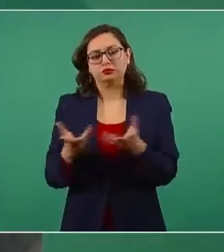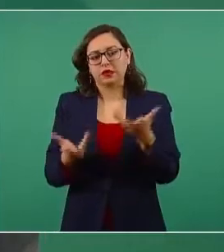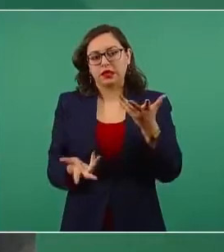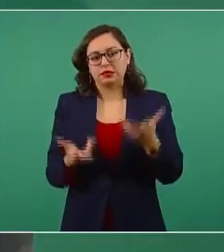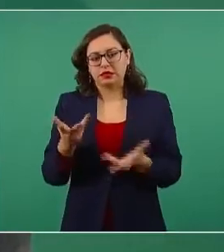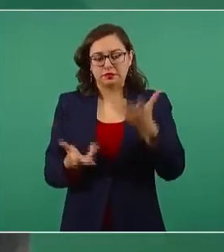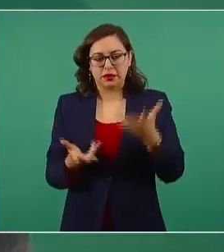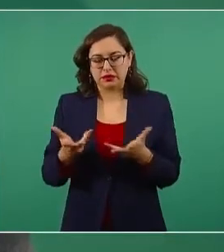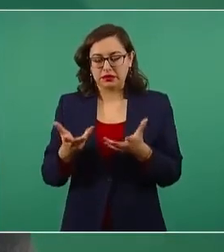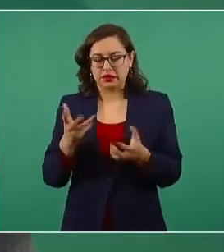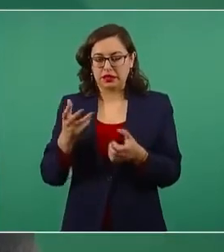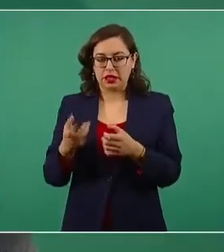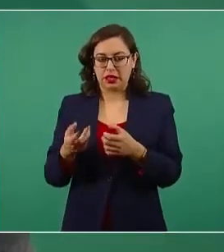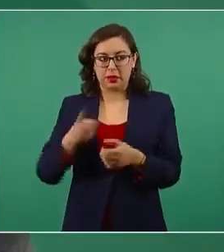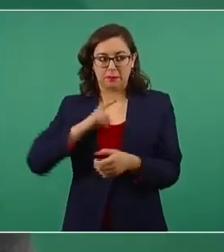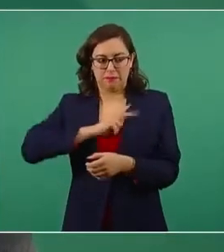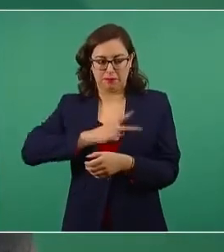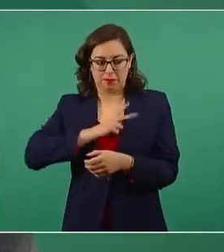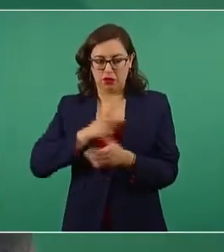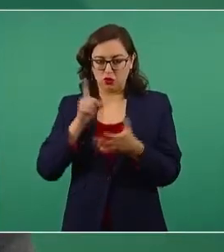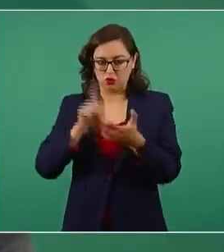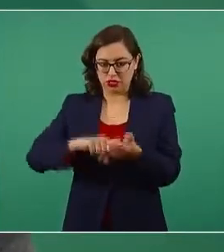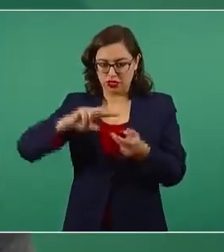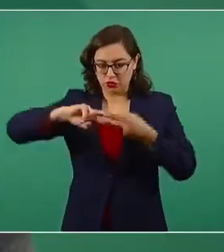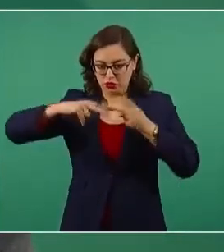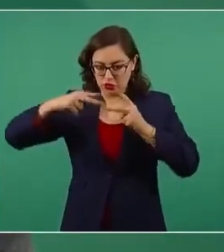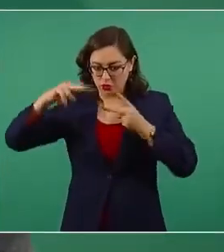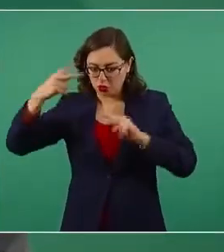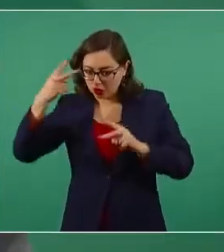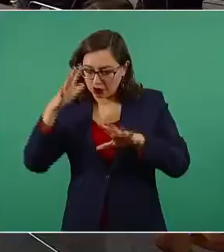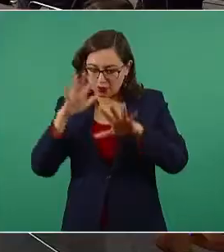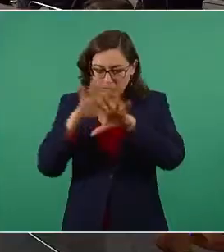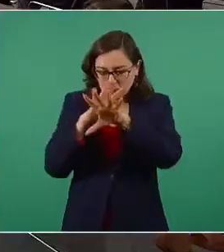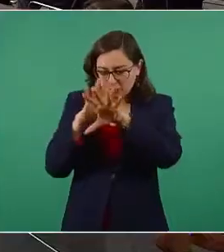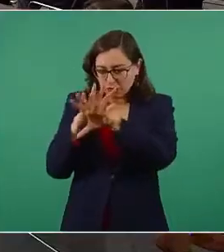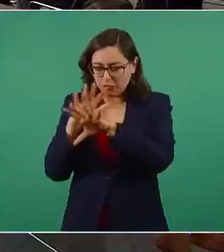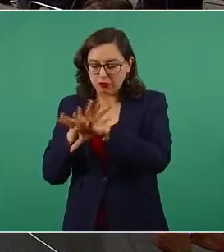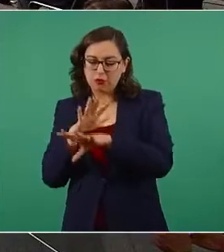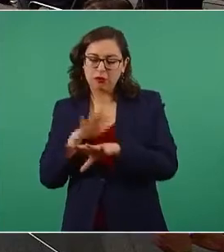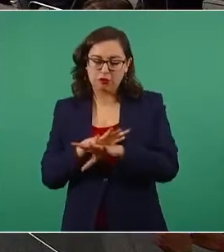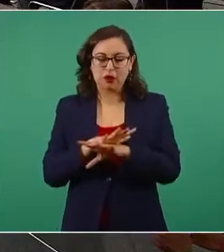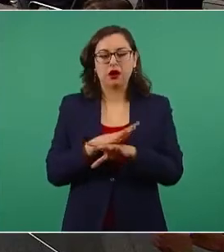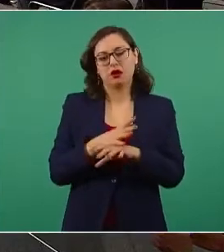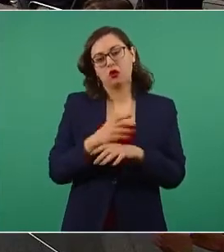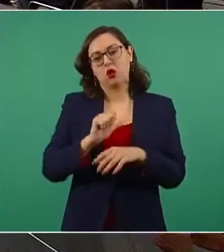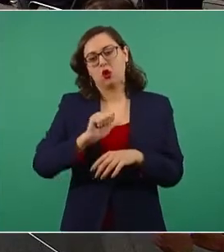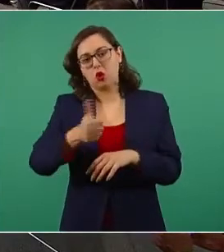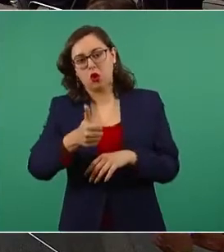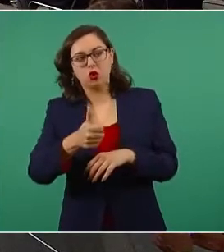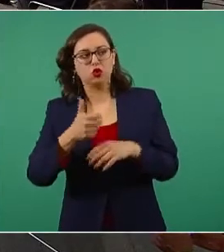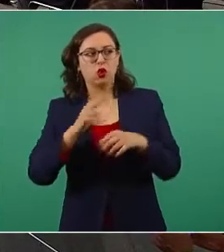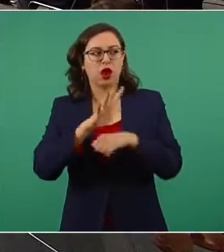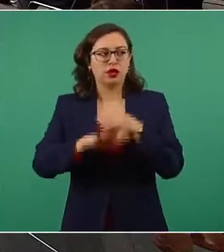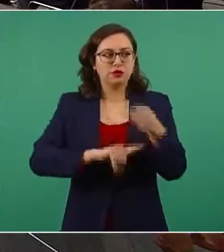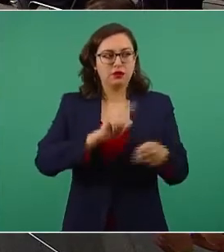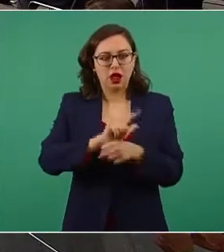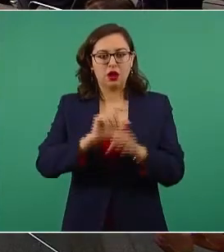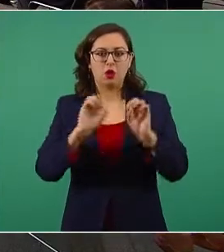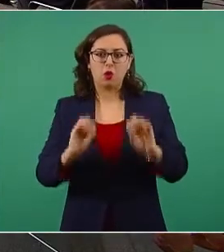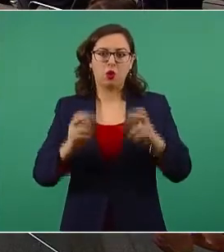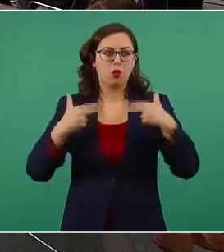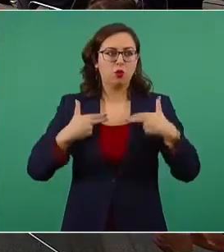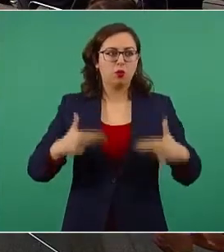las mutaciones que presentan los virus del tipo influenza. Entonces,